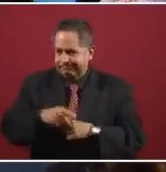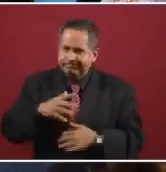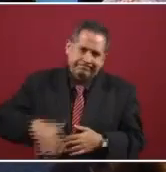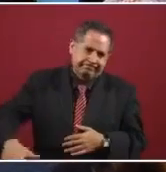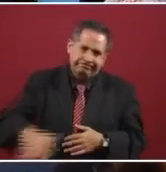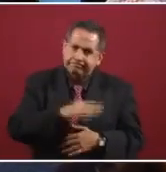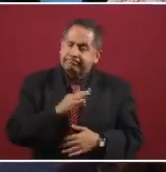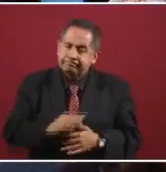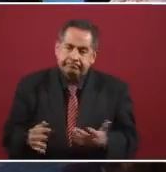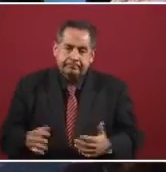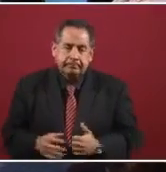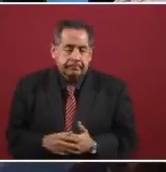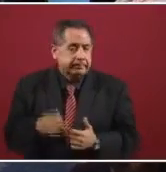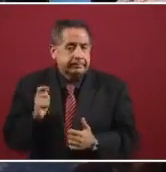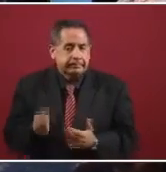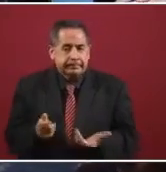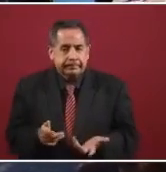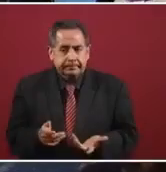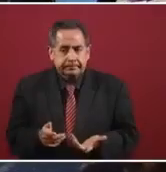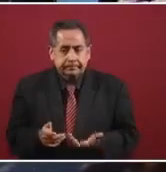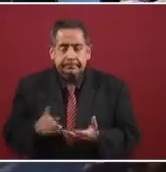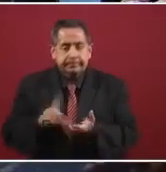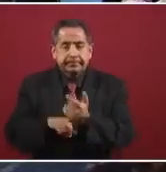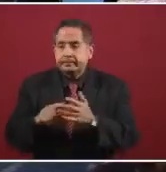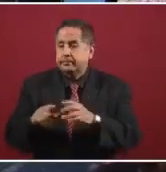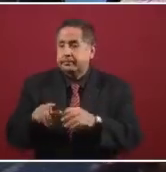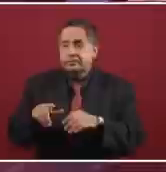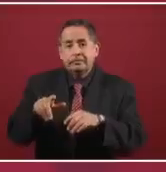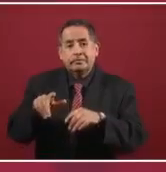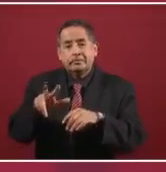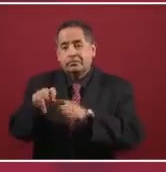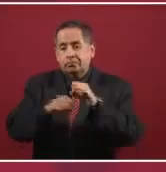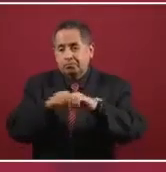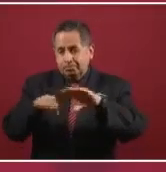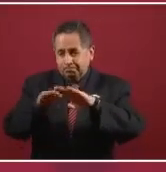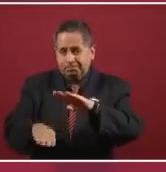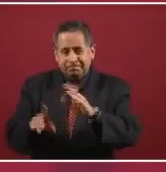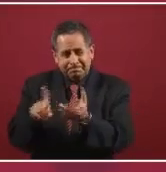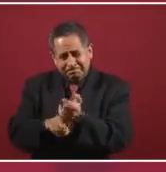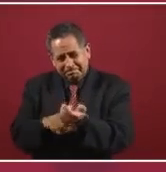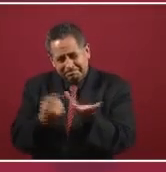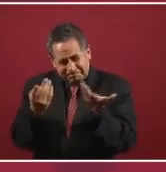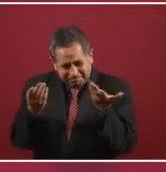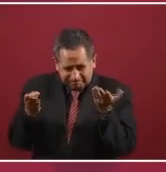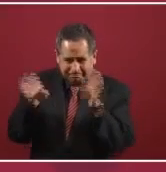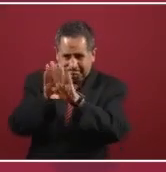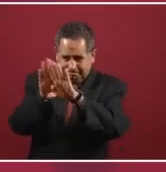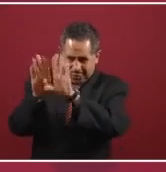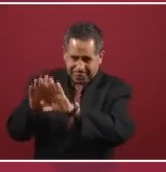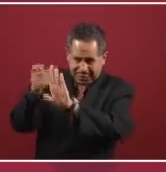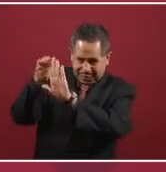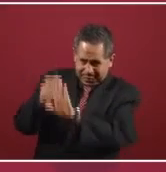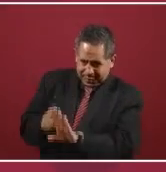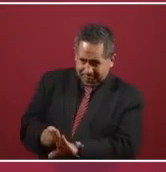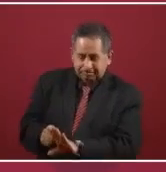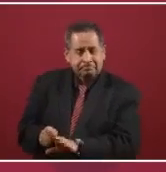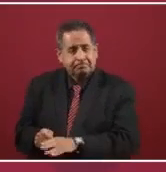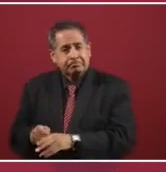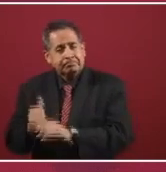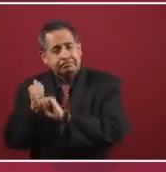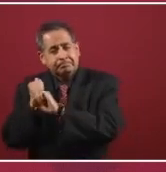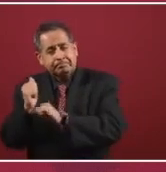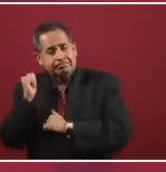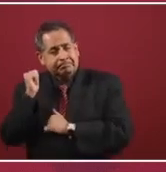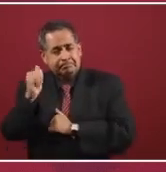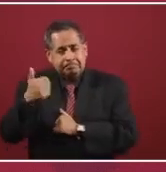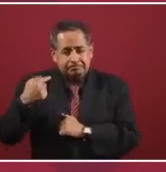personas, donde casi la mitad son menores de edad y los llevan encerrados en los trailers para atravesar todo el país,